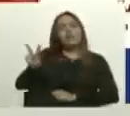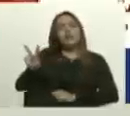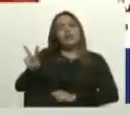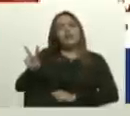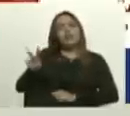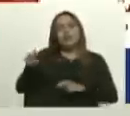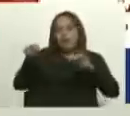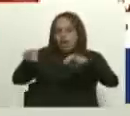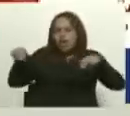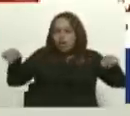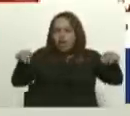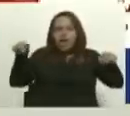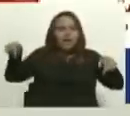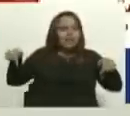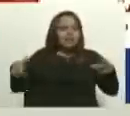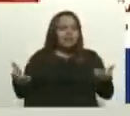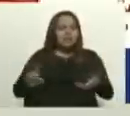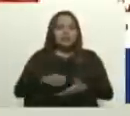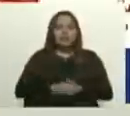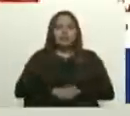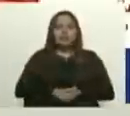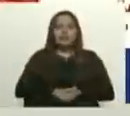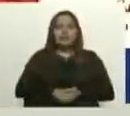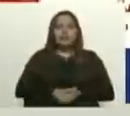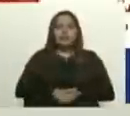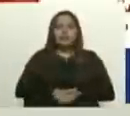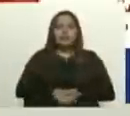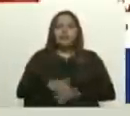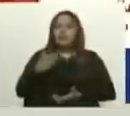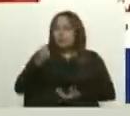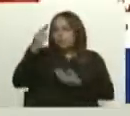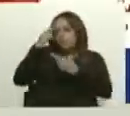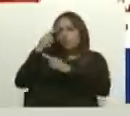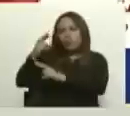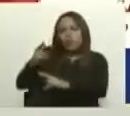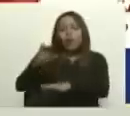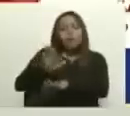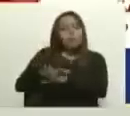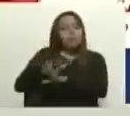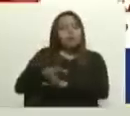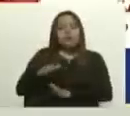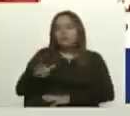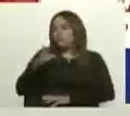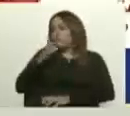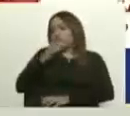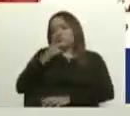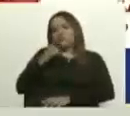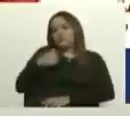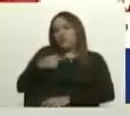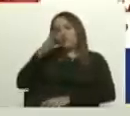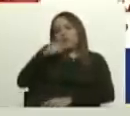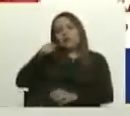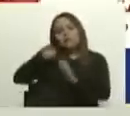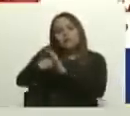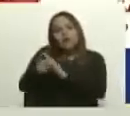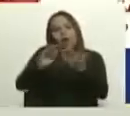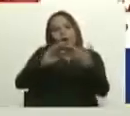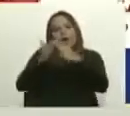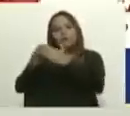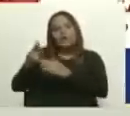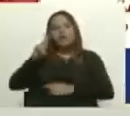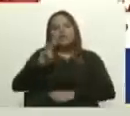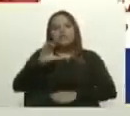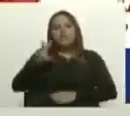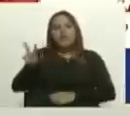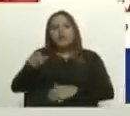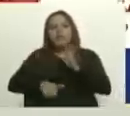compañeros que están aquí, yo lo trato con mucho respeto porque en verdad yo no soy parte de la comunidad usevista, que son